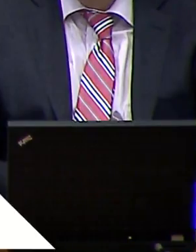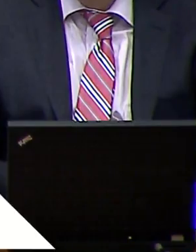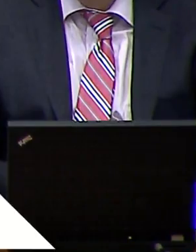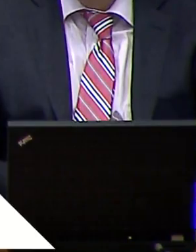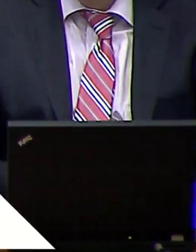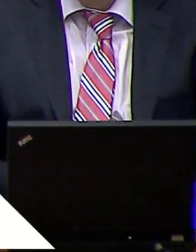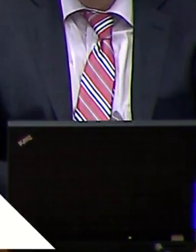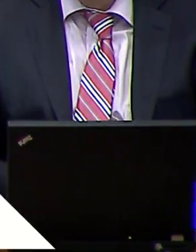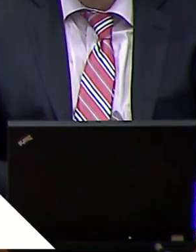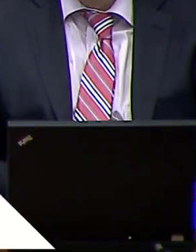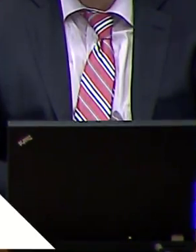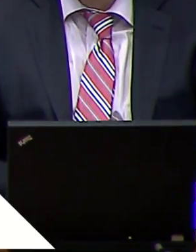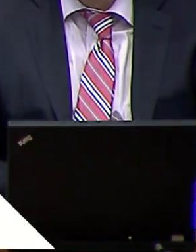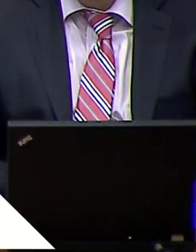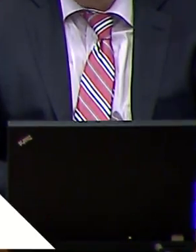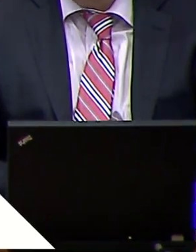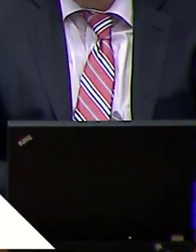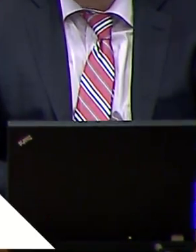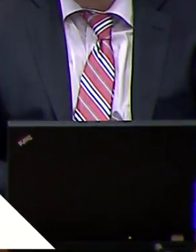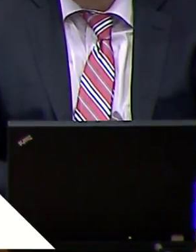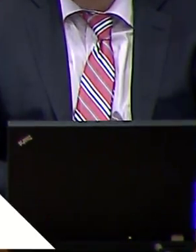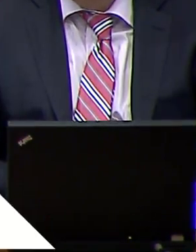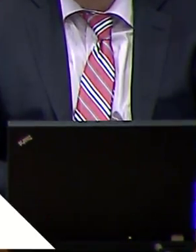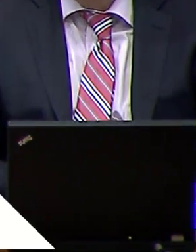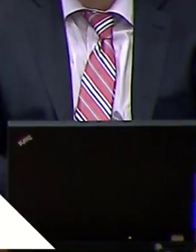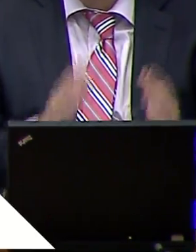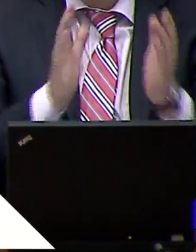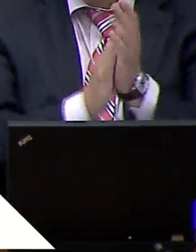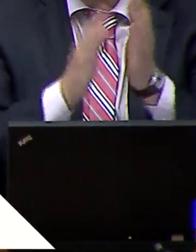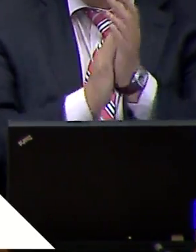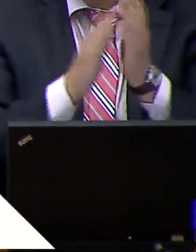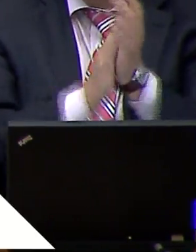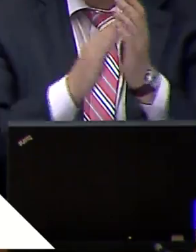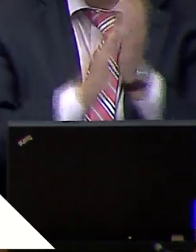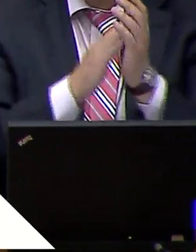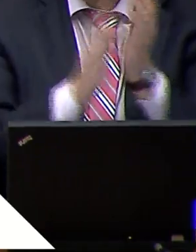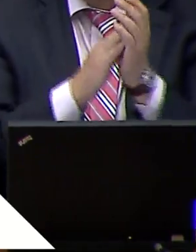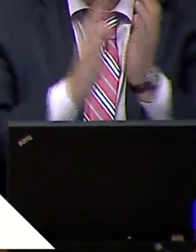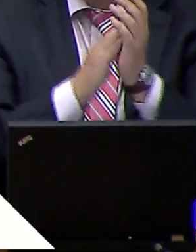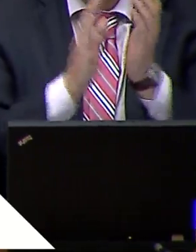club de adulto mayor y juntas de vecinos de la comuna de Macul que nos acompaña